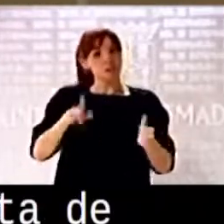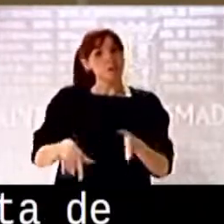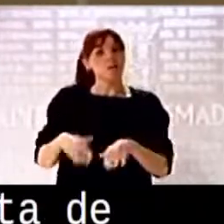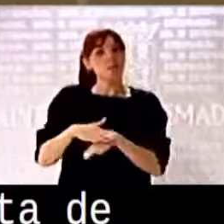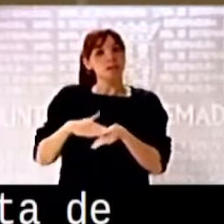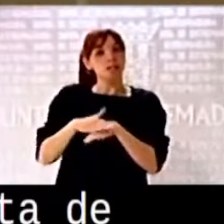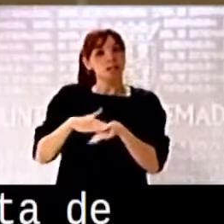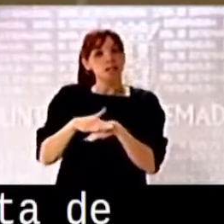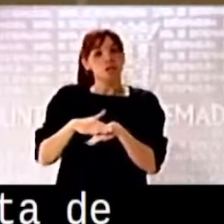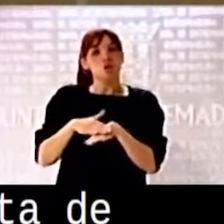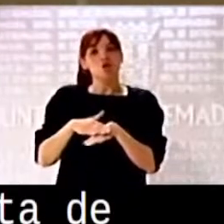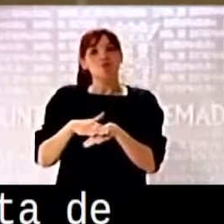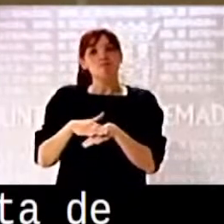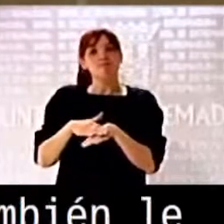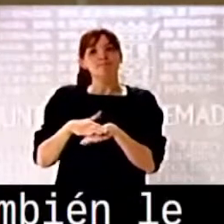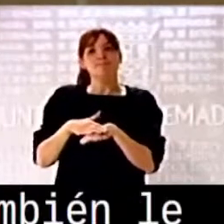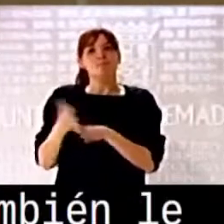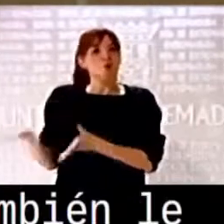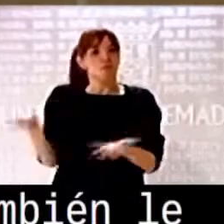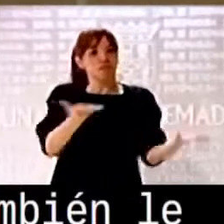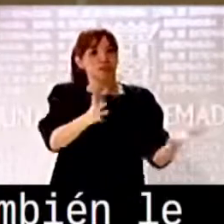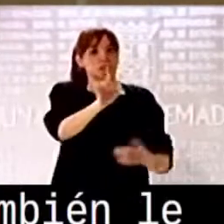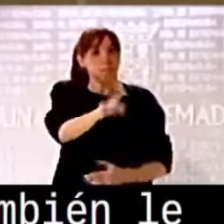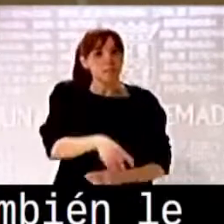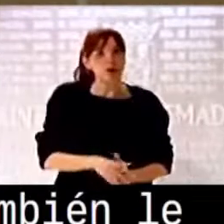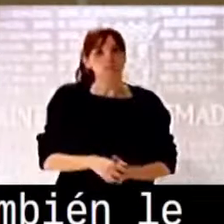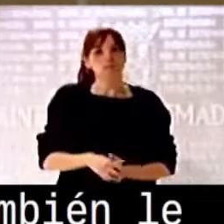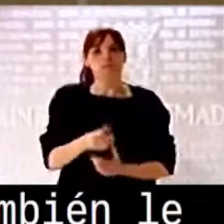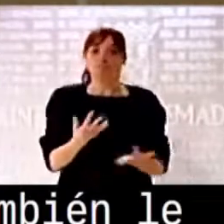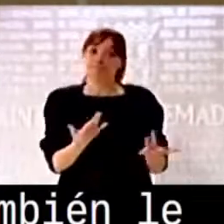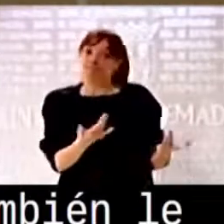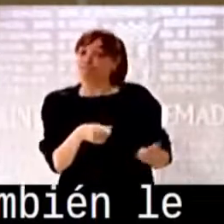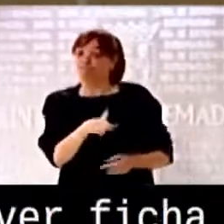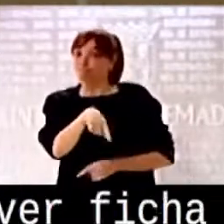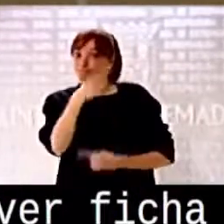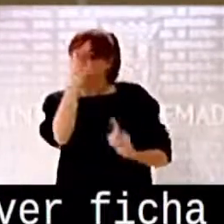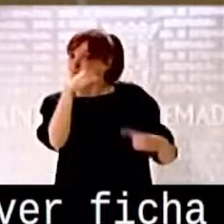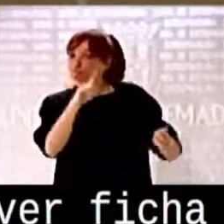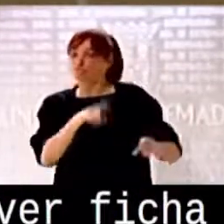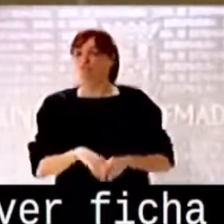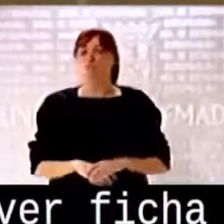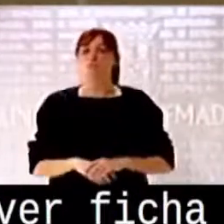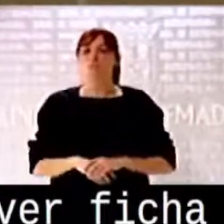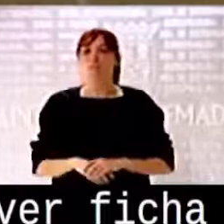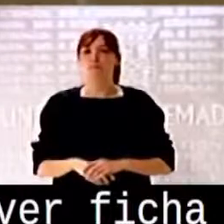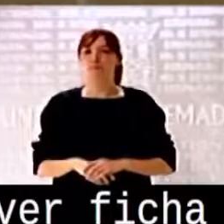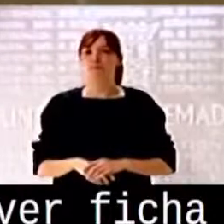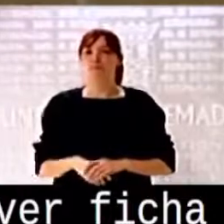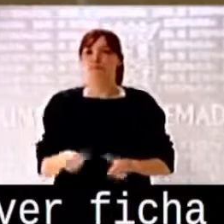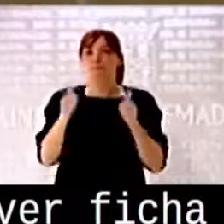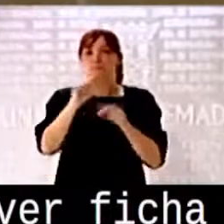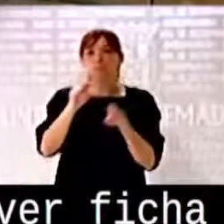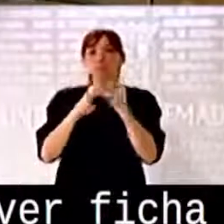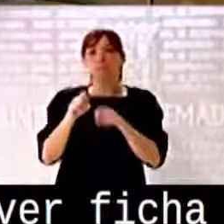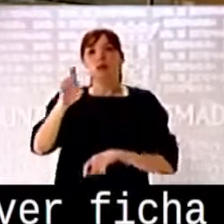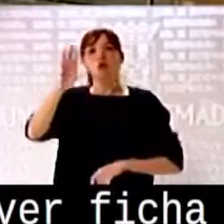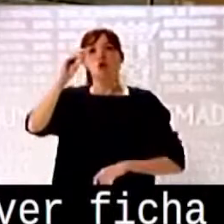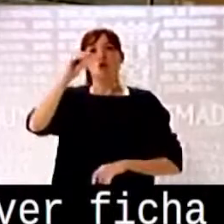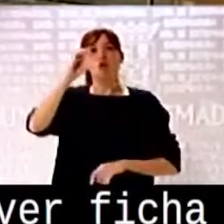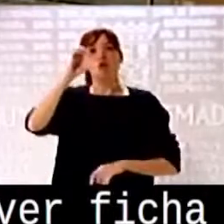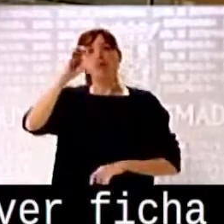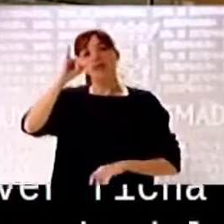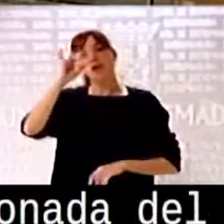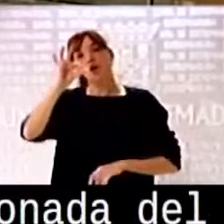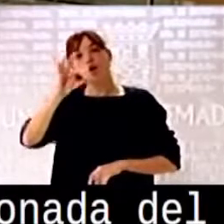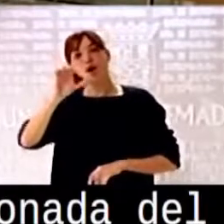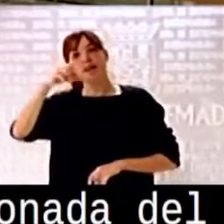Ministerio también le está ofreciendo, pues tienen que mover ficha a ellos. ¿Más preguntas? Sí, Rocío Entonado,